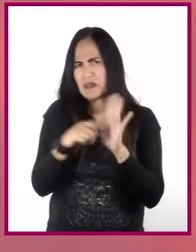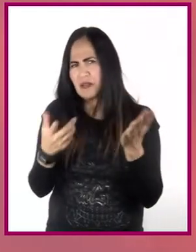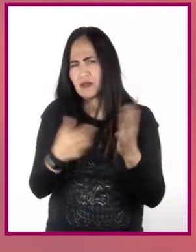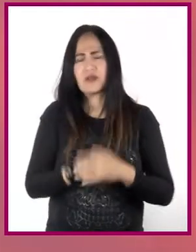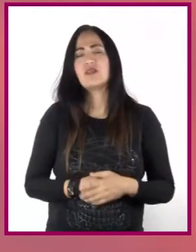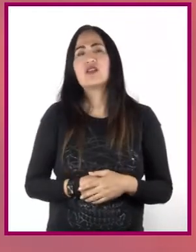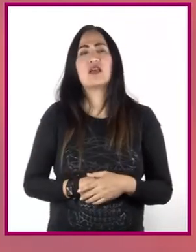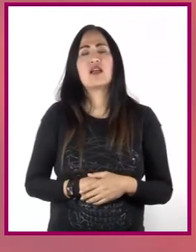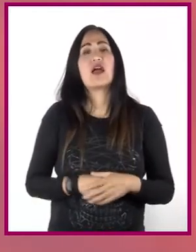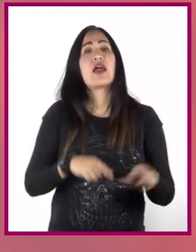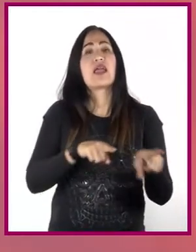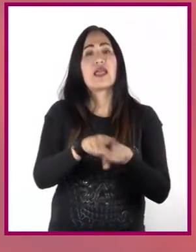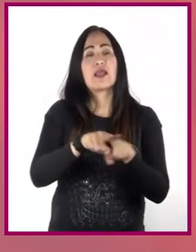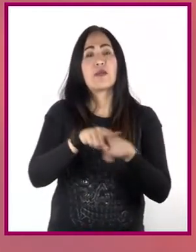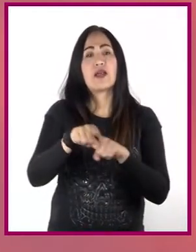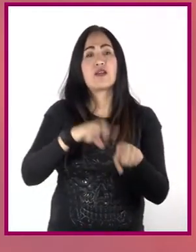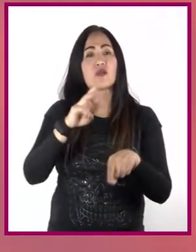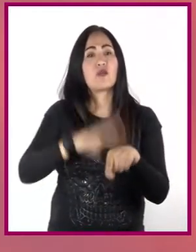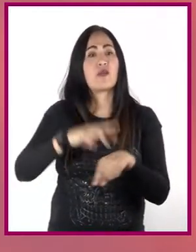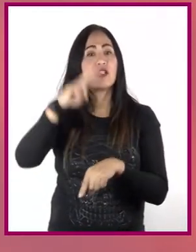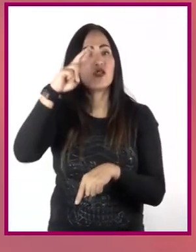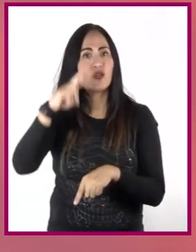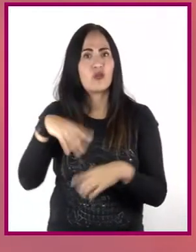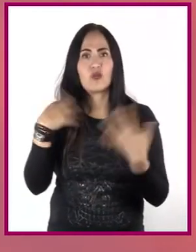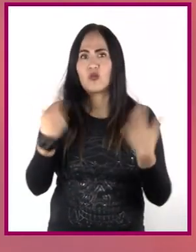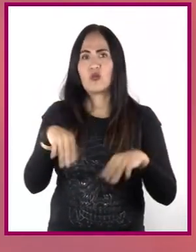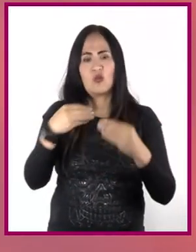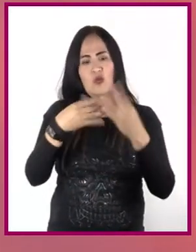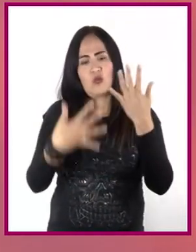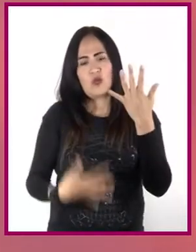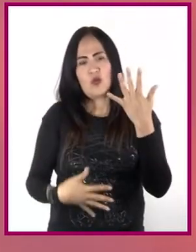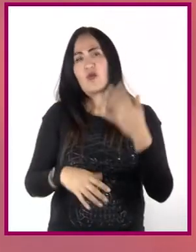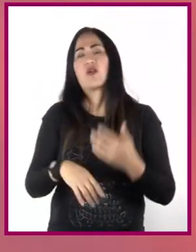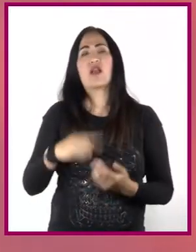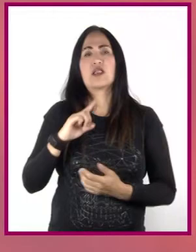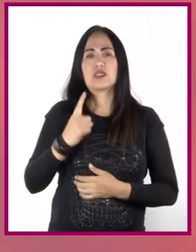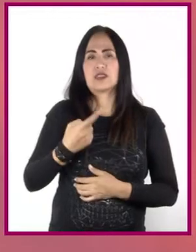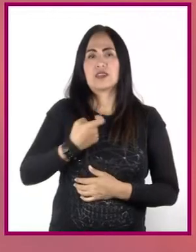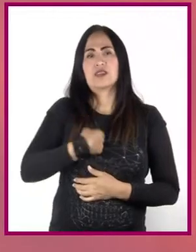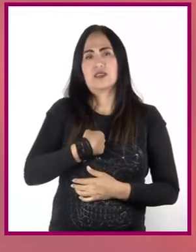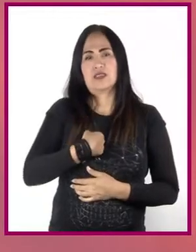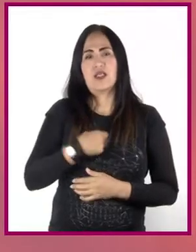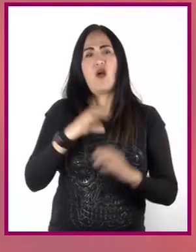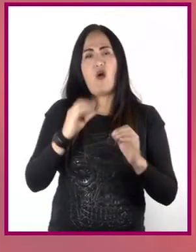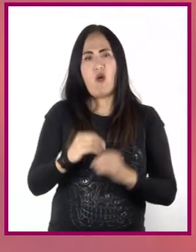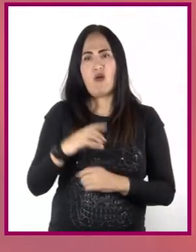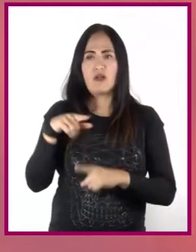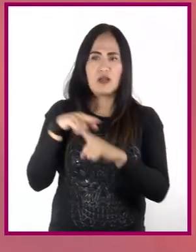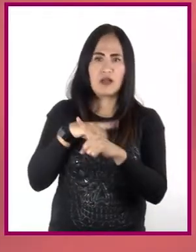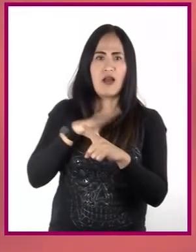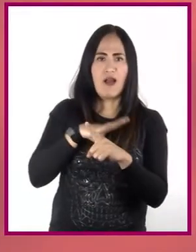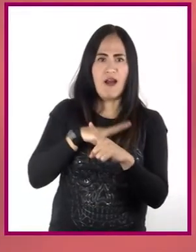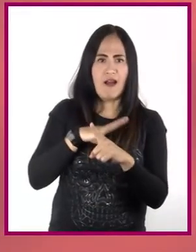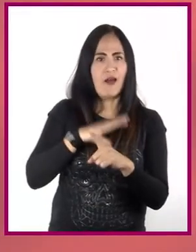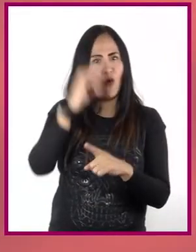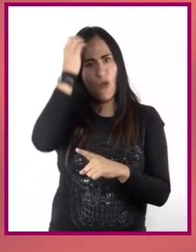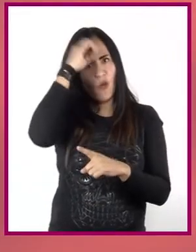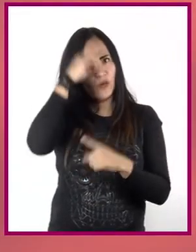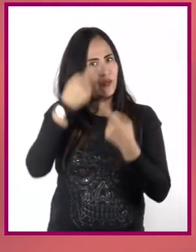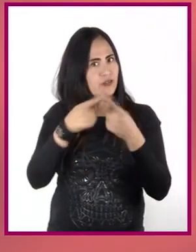Hermanos mayores. Hay tanto que decir, ya sea ser o tener. La opinión cambia, ¿eh?